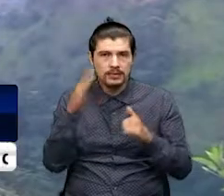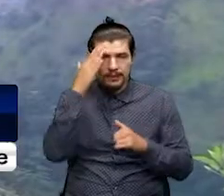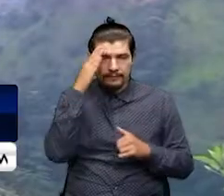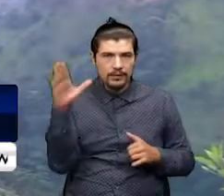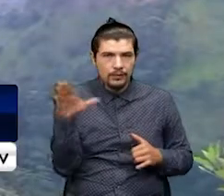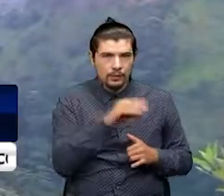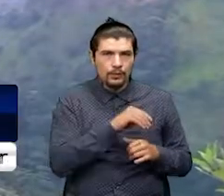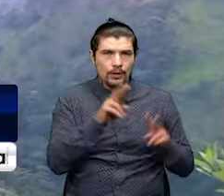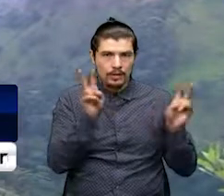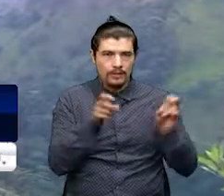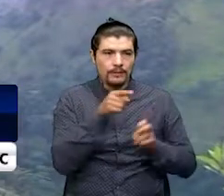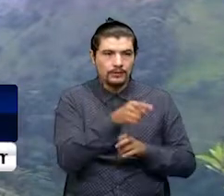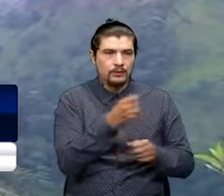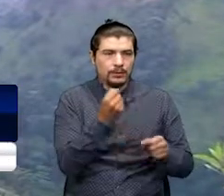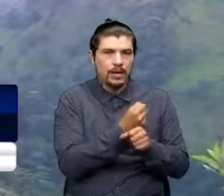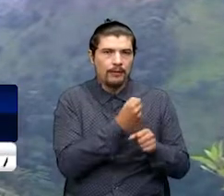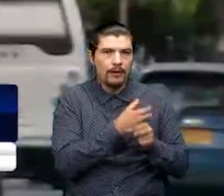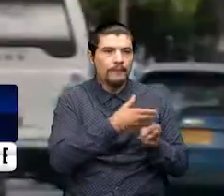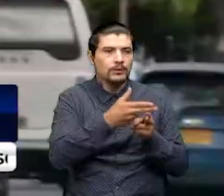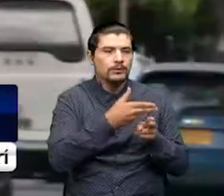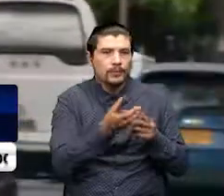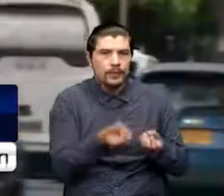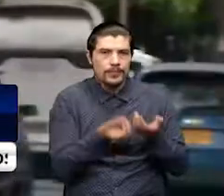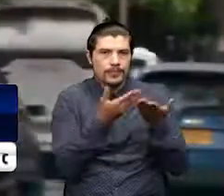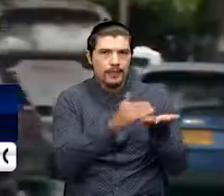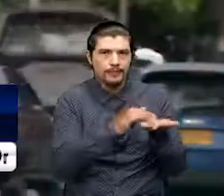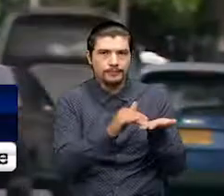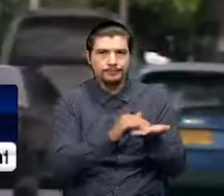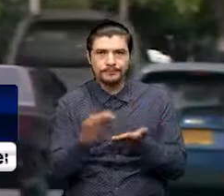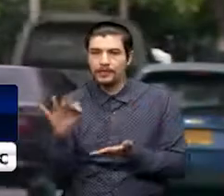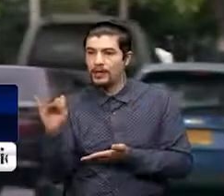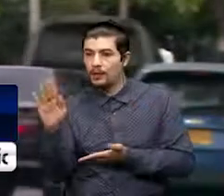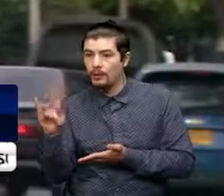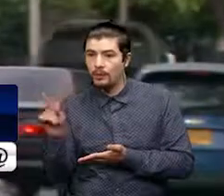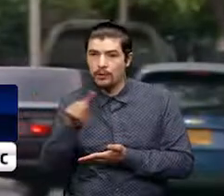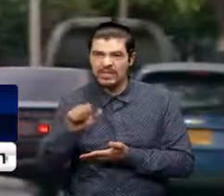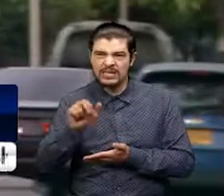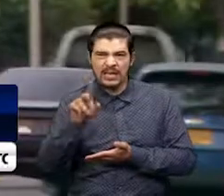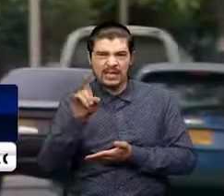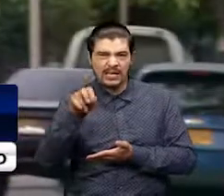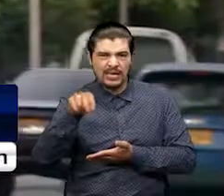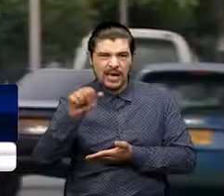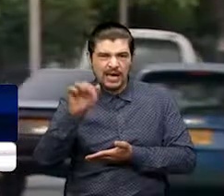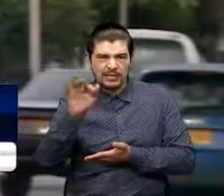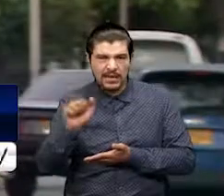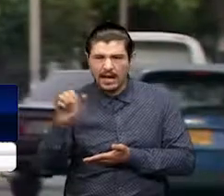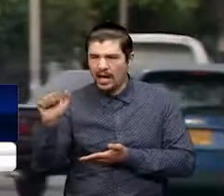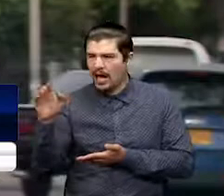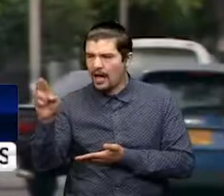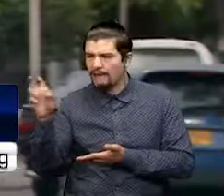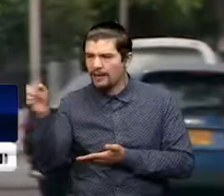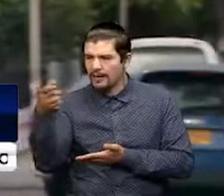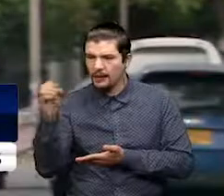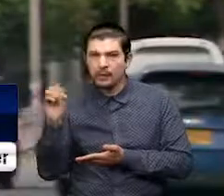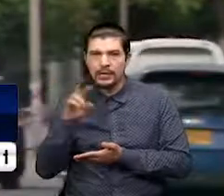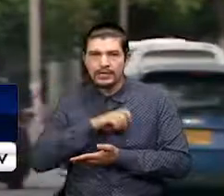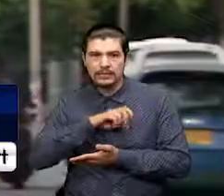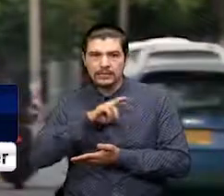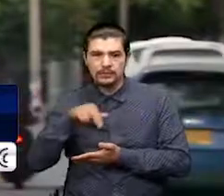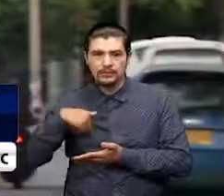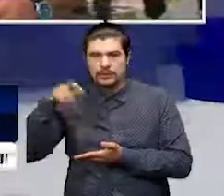trabaja en una pronta solución municipio de tibú sardina y agregó para monitorear cómo avanza el tema educativo